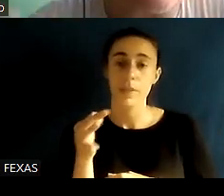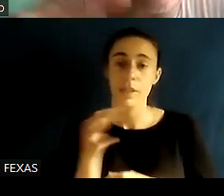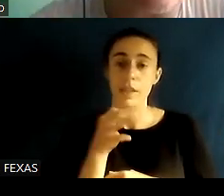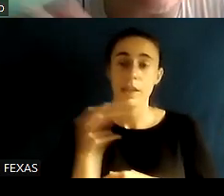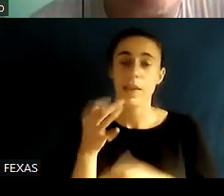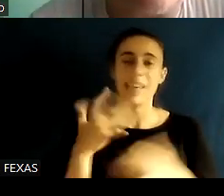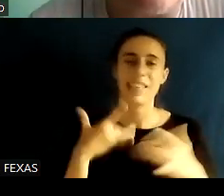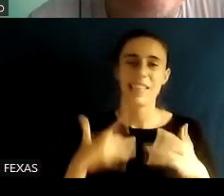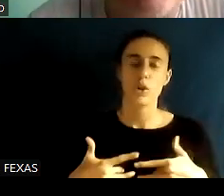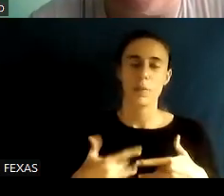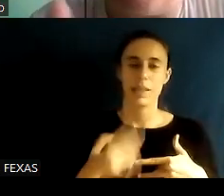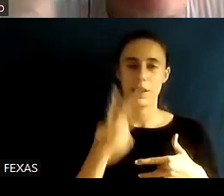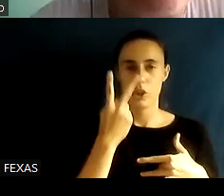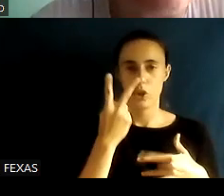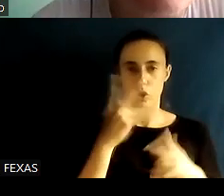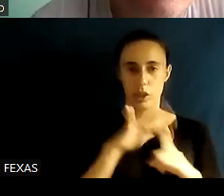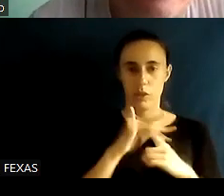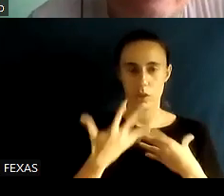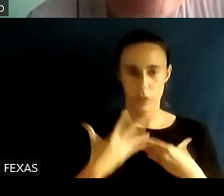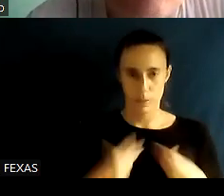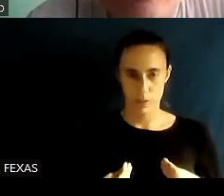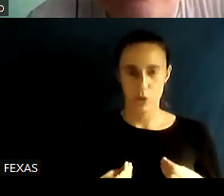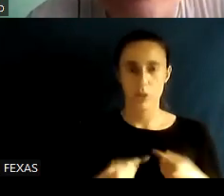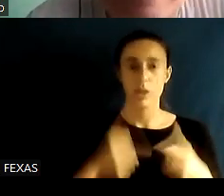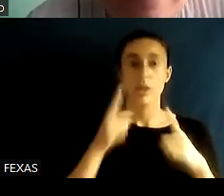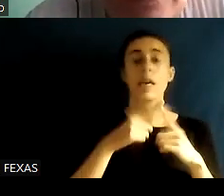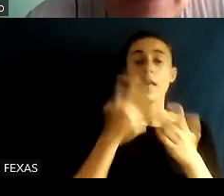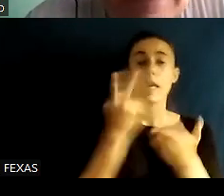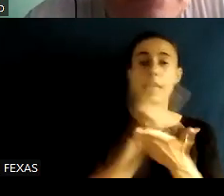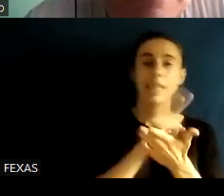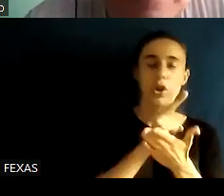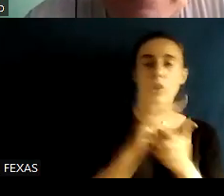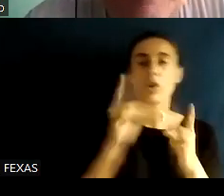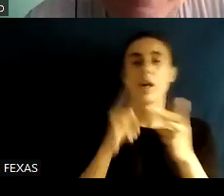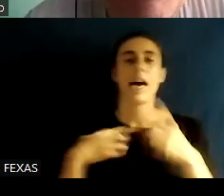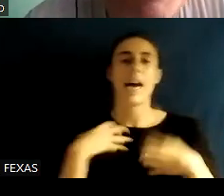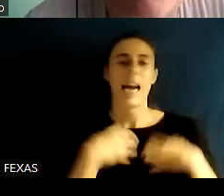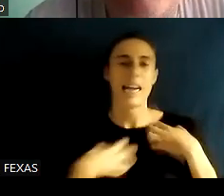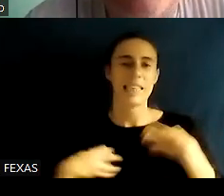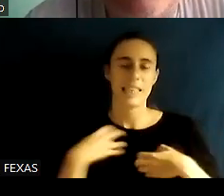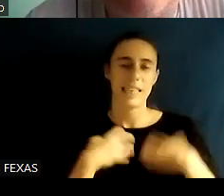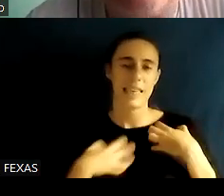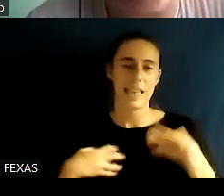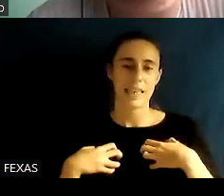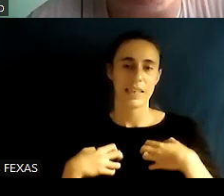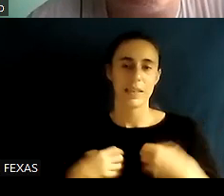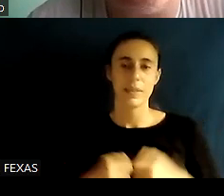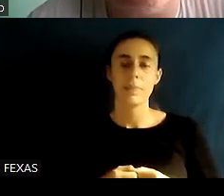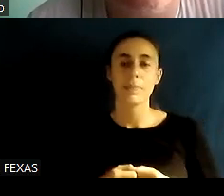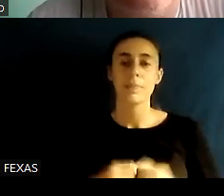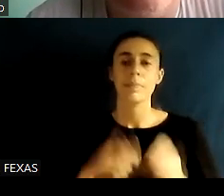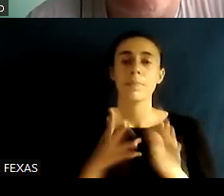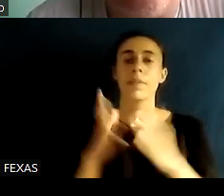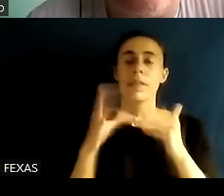síntomas claves en el trastorno depresivo, como son el insomnio y la ansiedad, que están presentes prácticamente en todos los pacientes